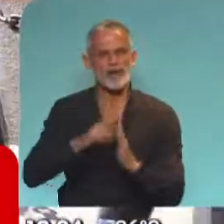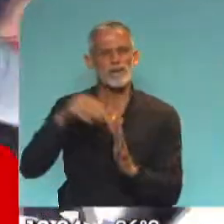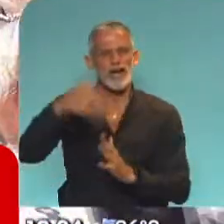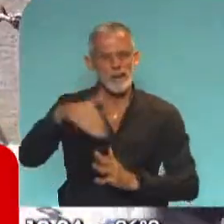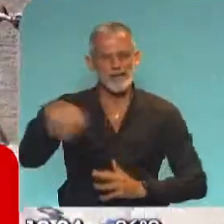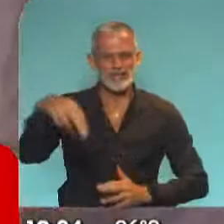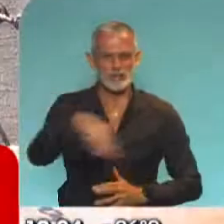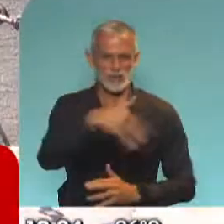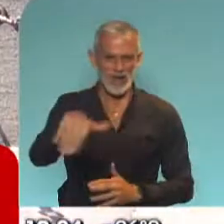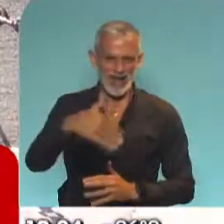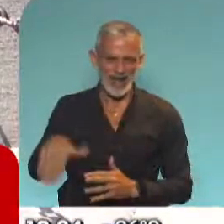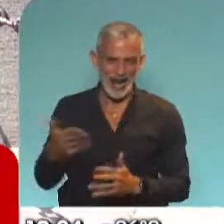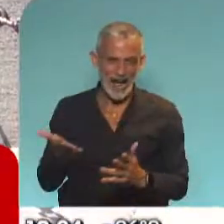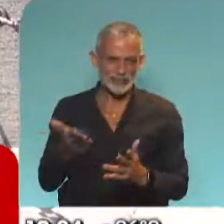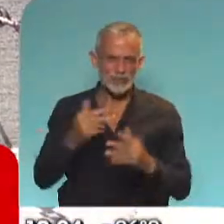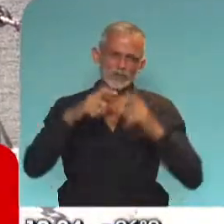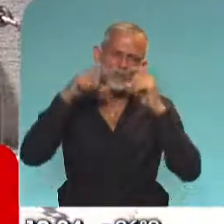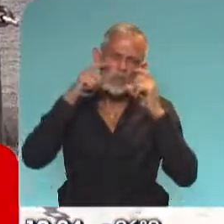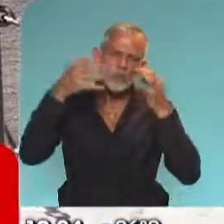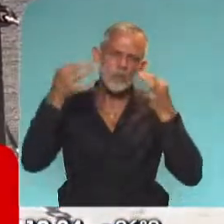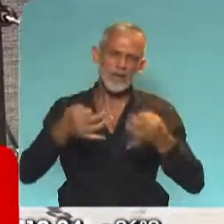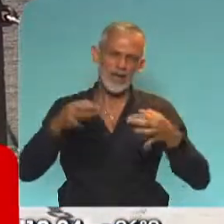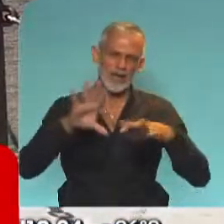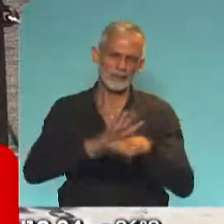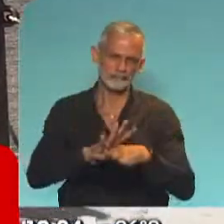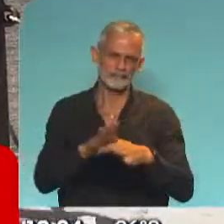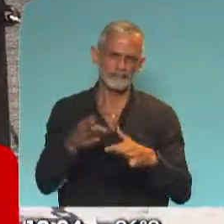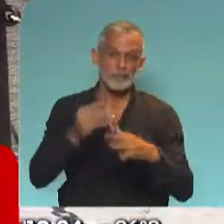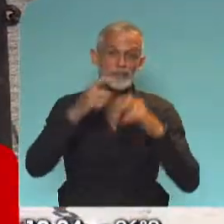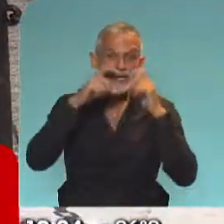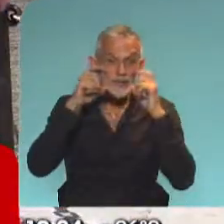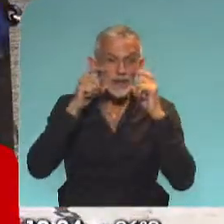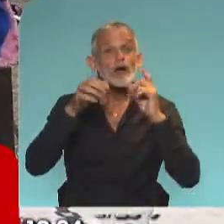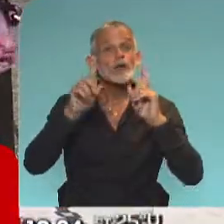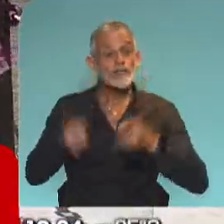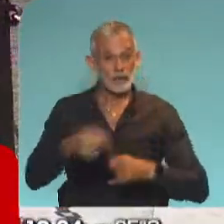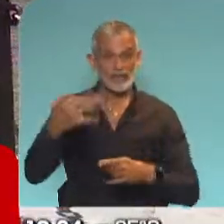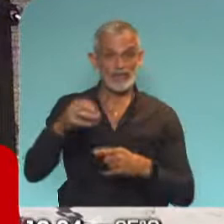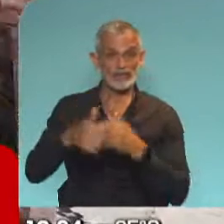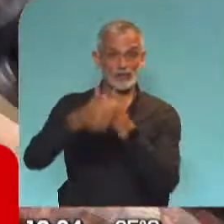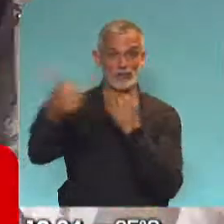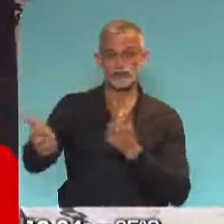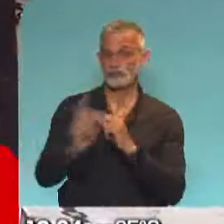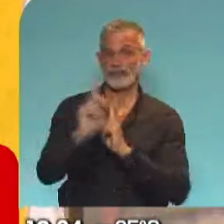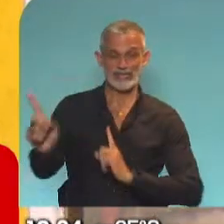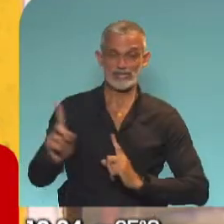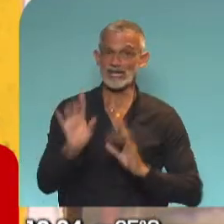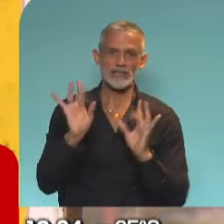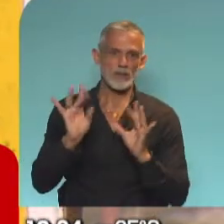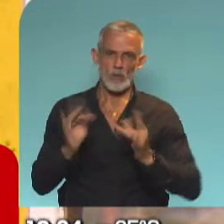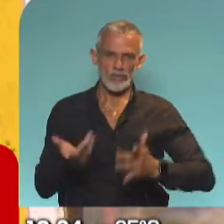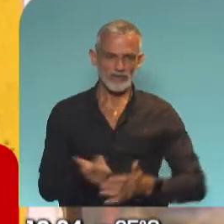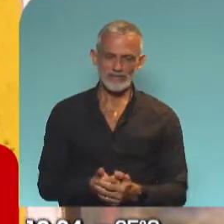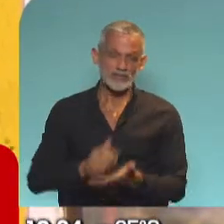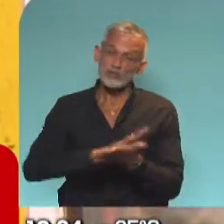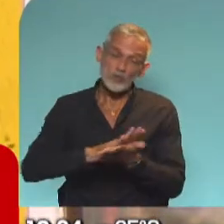calle, pero por lo menos que lo usen correctamente y que a pesar del barbijo se mantenga una distancia social. Muy difícil. Y esto no se